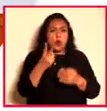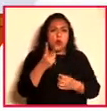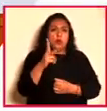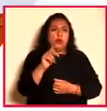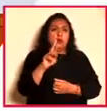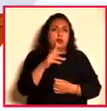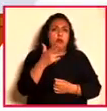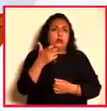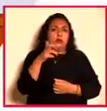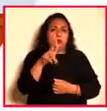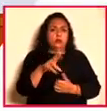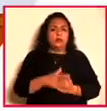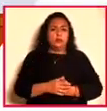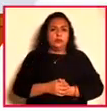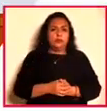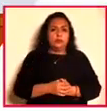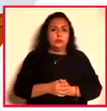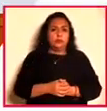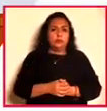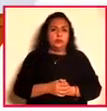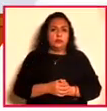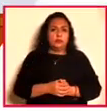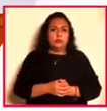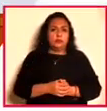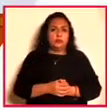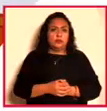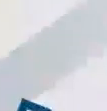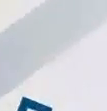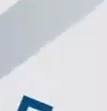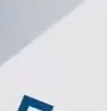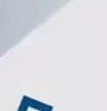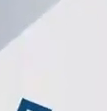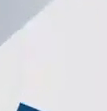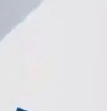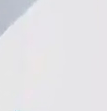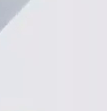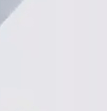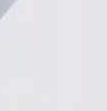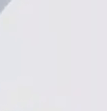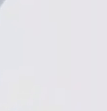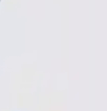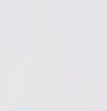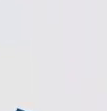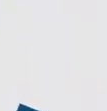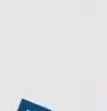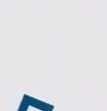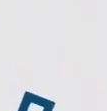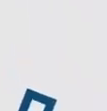Víctor Gaspar. Nunca, porque a la vida no le importa lo que tú esperes de ella.